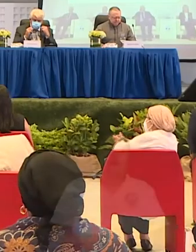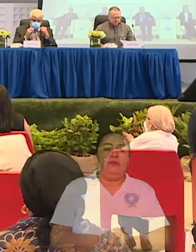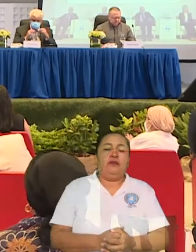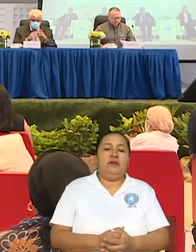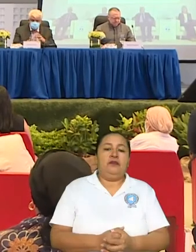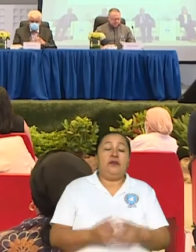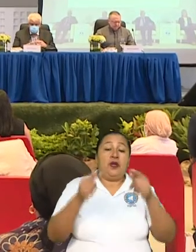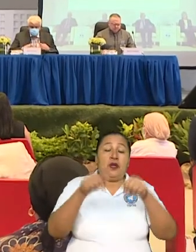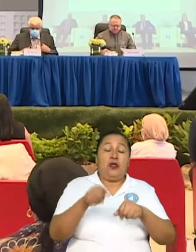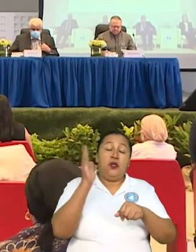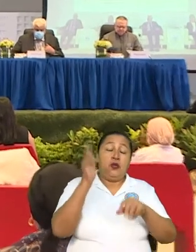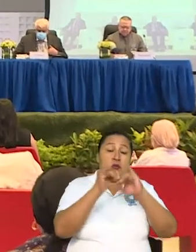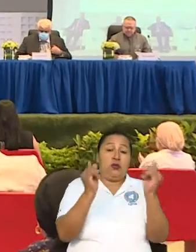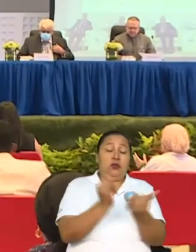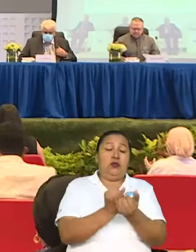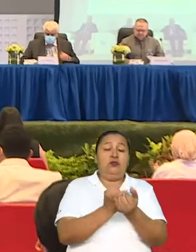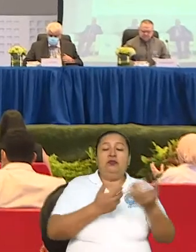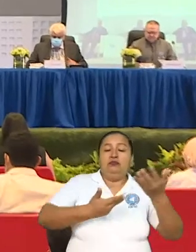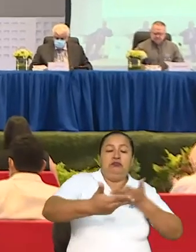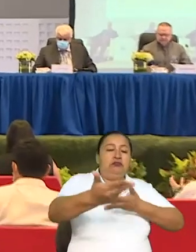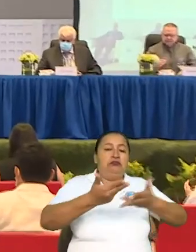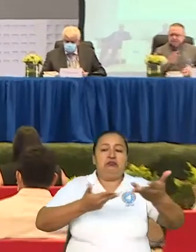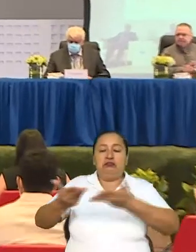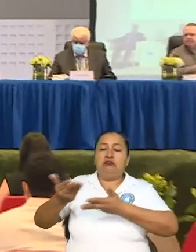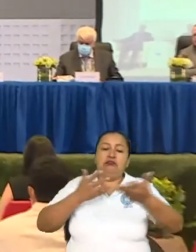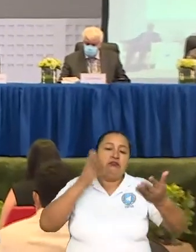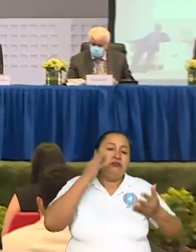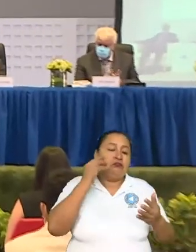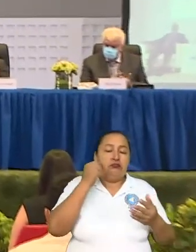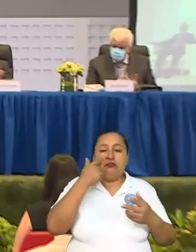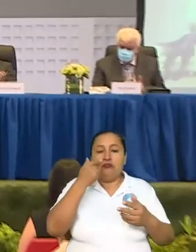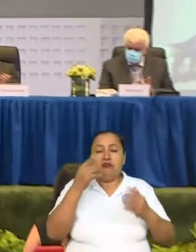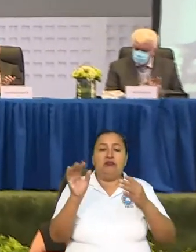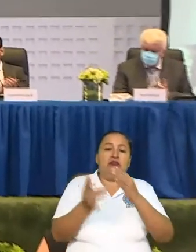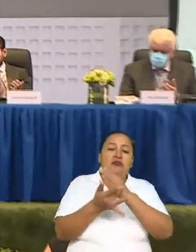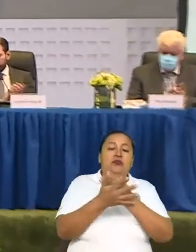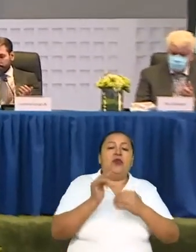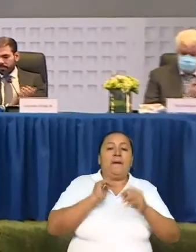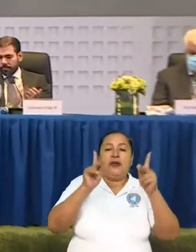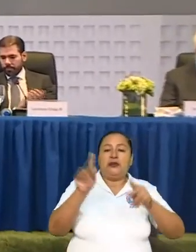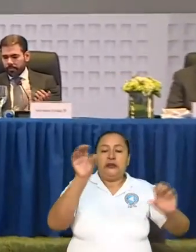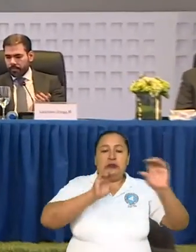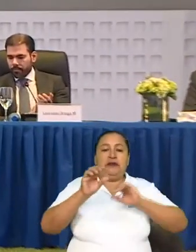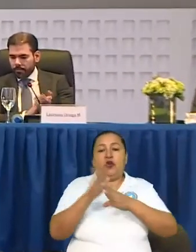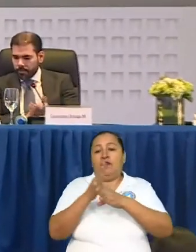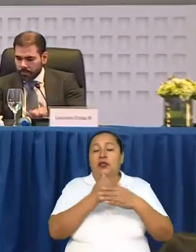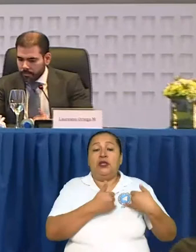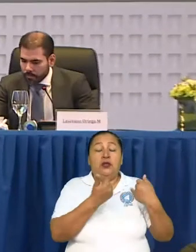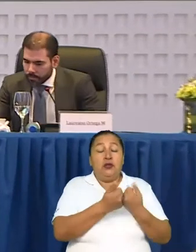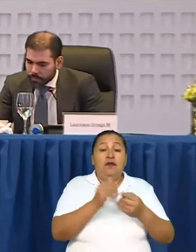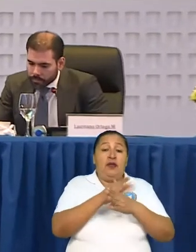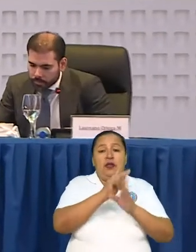En este Congreso Internacional fueron intercambiadas las experiencias, conocimientos y tecnologías entre científicos e instituciones de